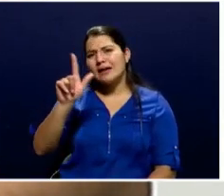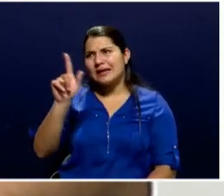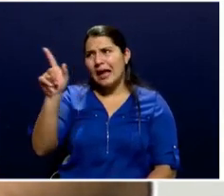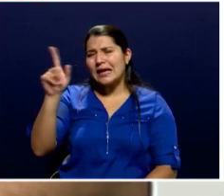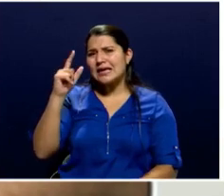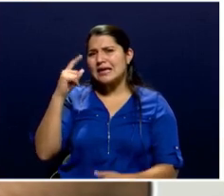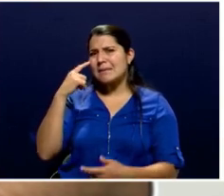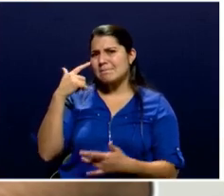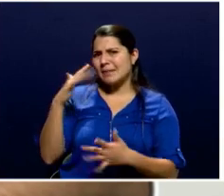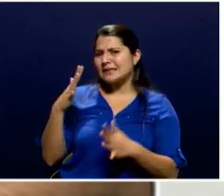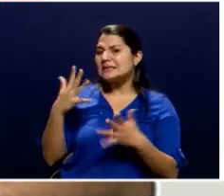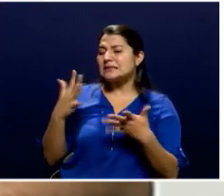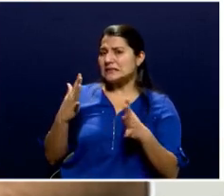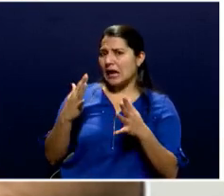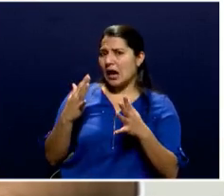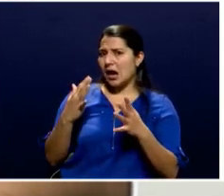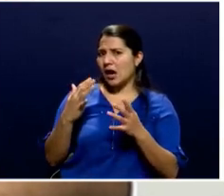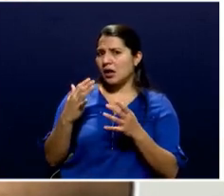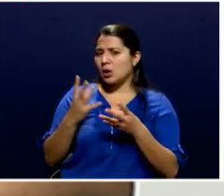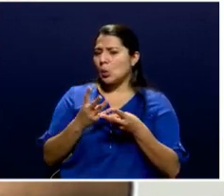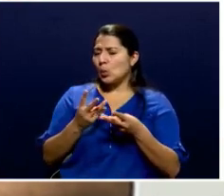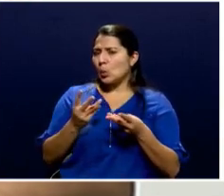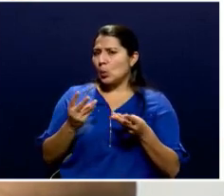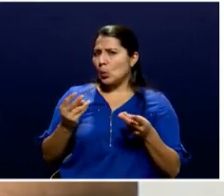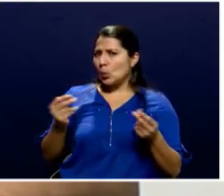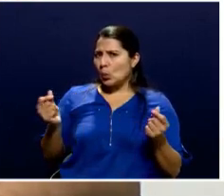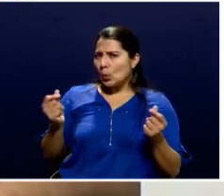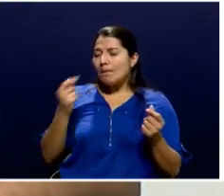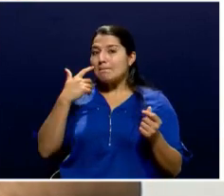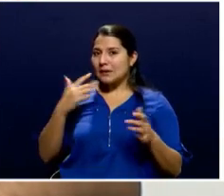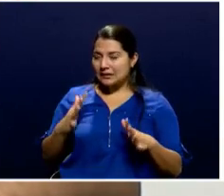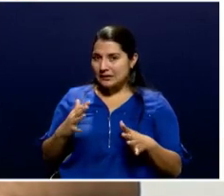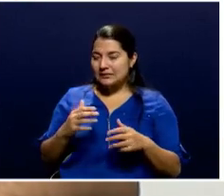ya superando la primera fase, ya superó, digamos,